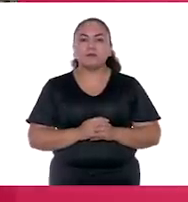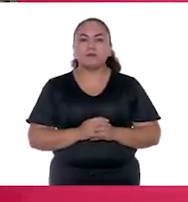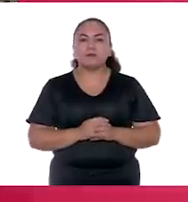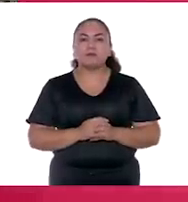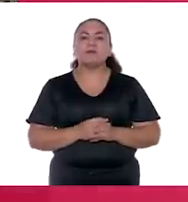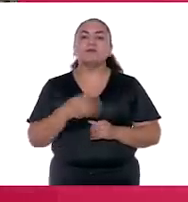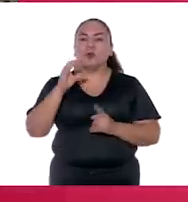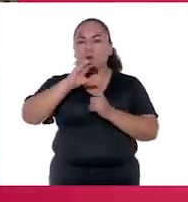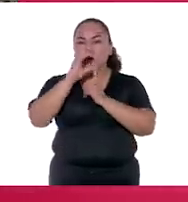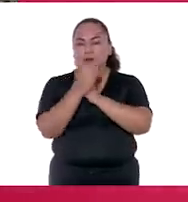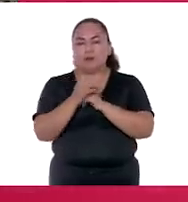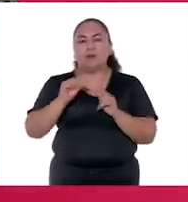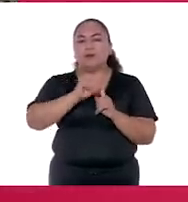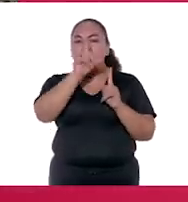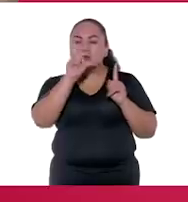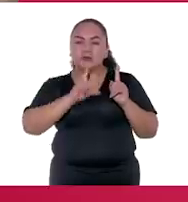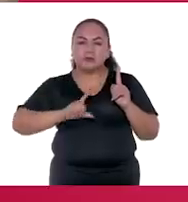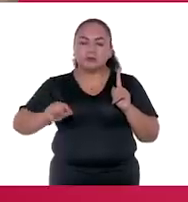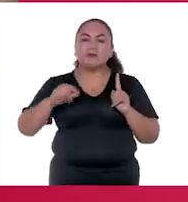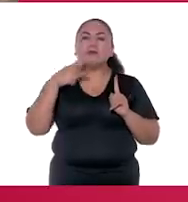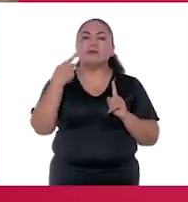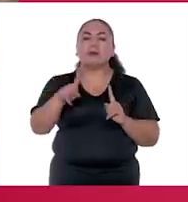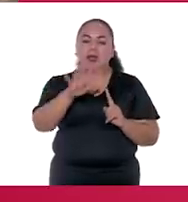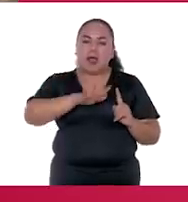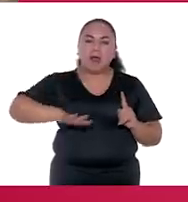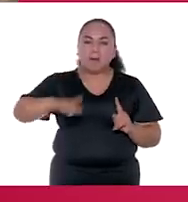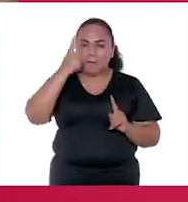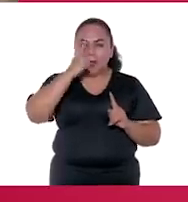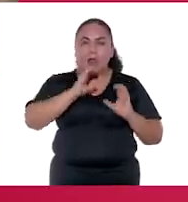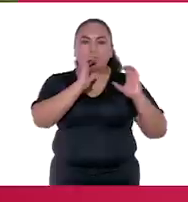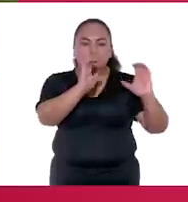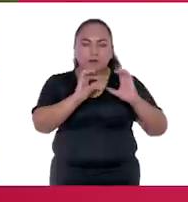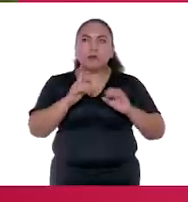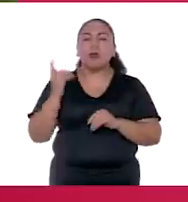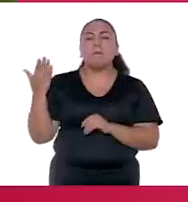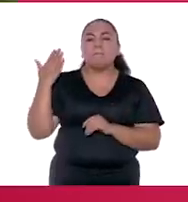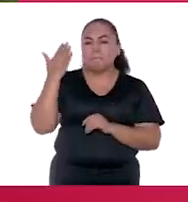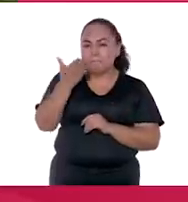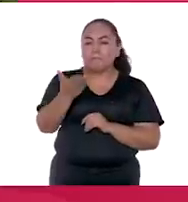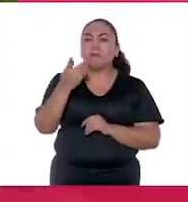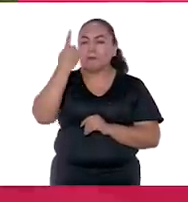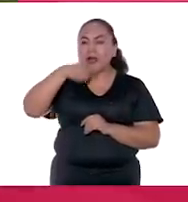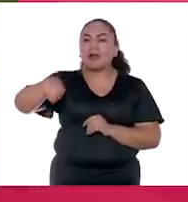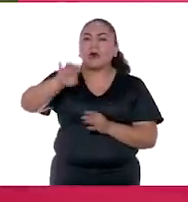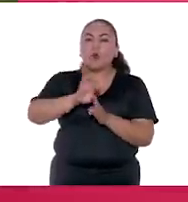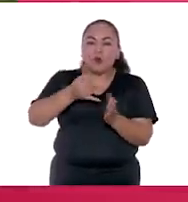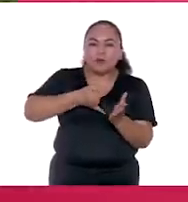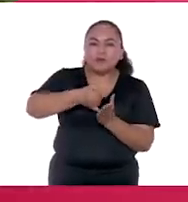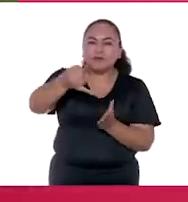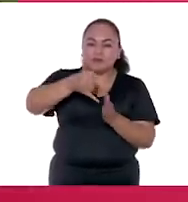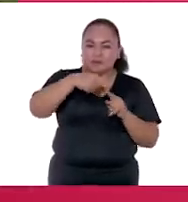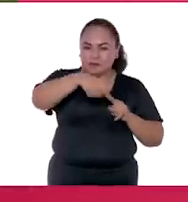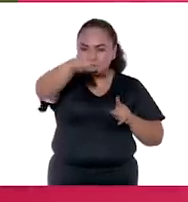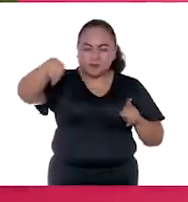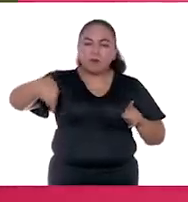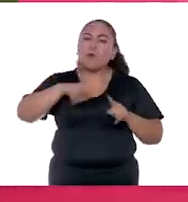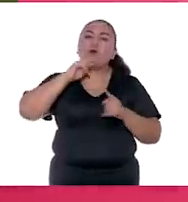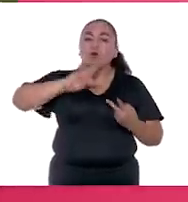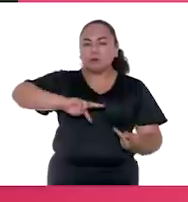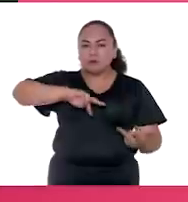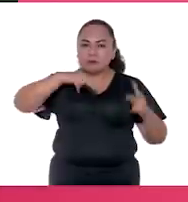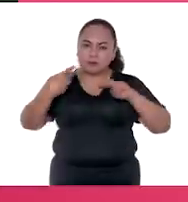La Comisión Nacional de Áreas Naturales Protegidas promueve que los productores cambien la vocación de sus parcelas y reduzcan la producción de